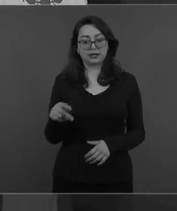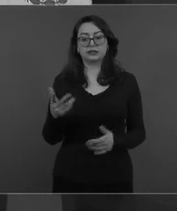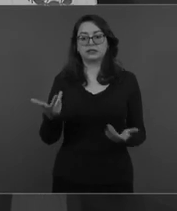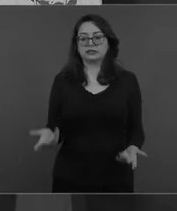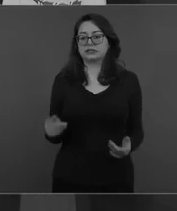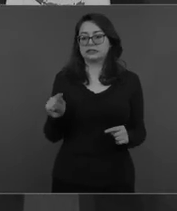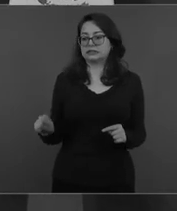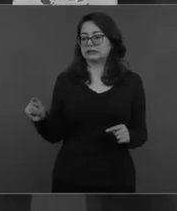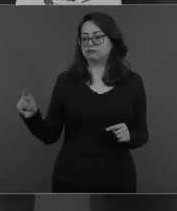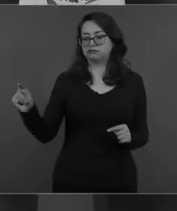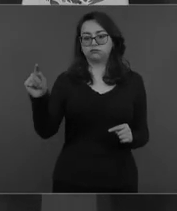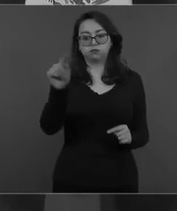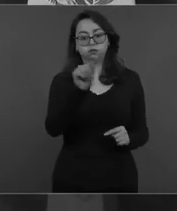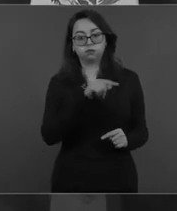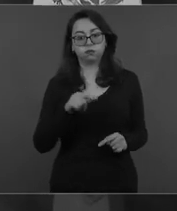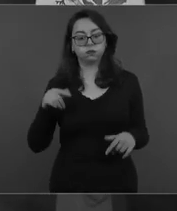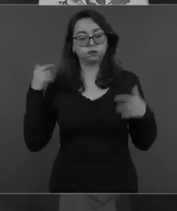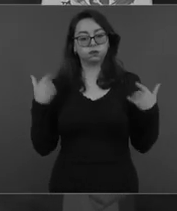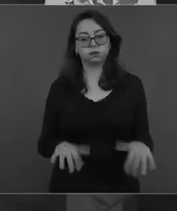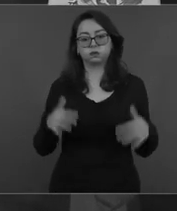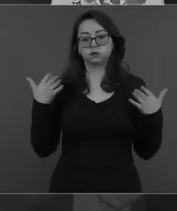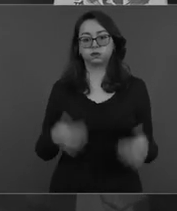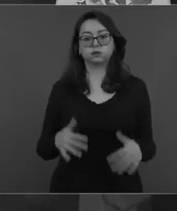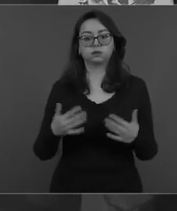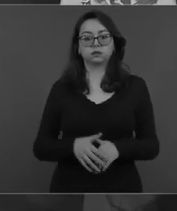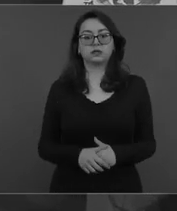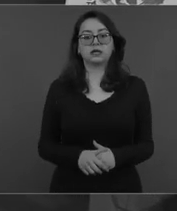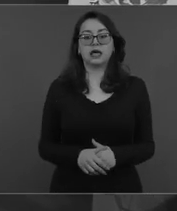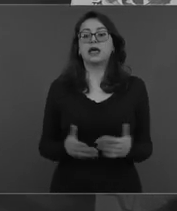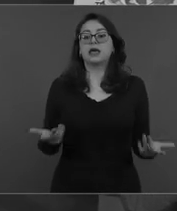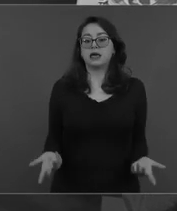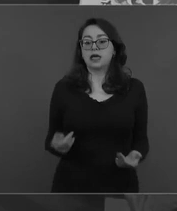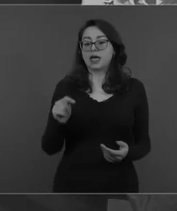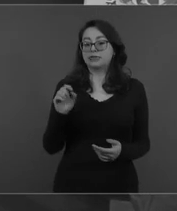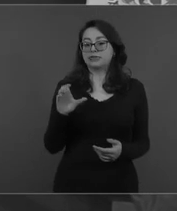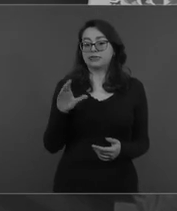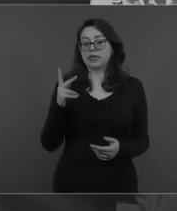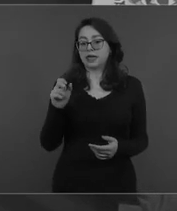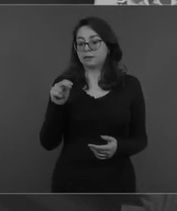todo ese tramo de Tecpan a Acapulco,